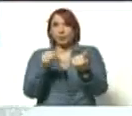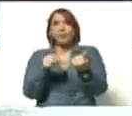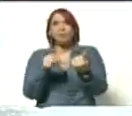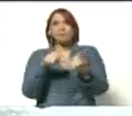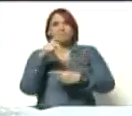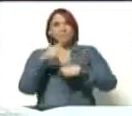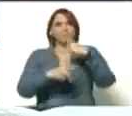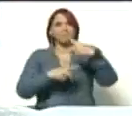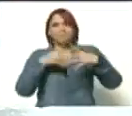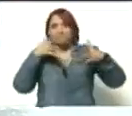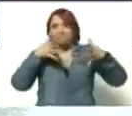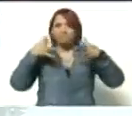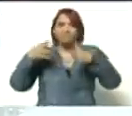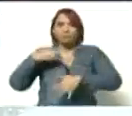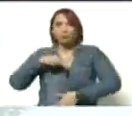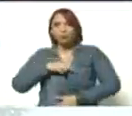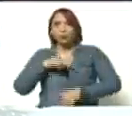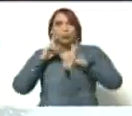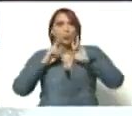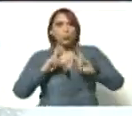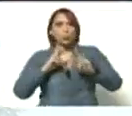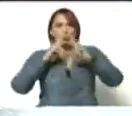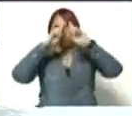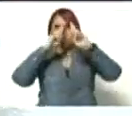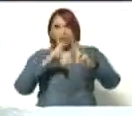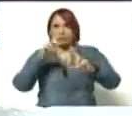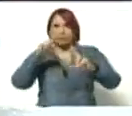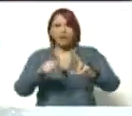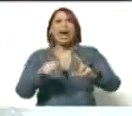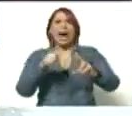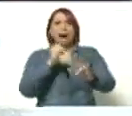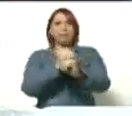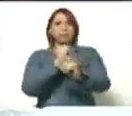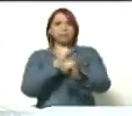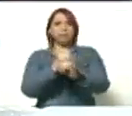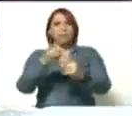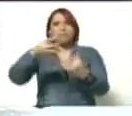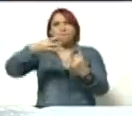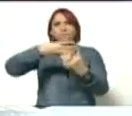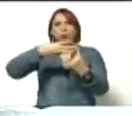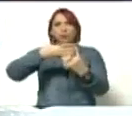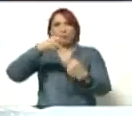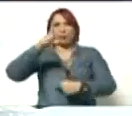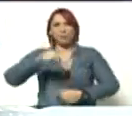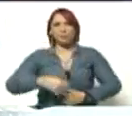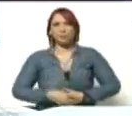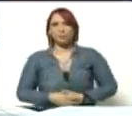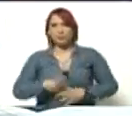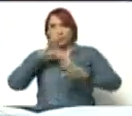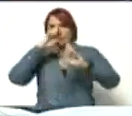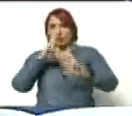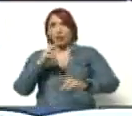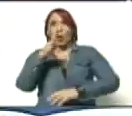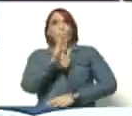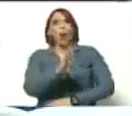programación, manteniendo la seguridad de los datos en la red blockchain. Cumpliendo